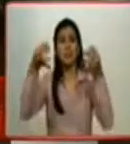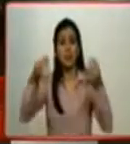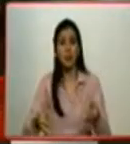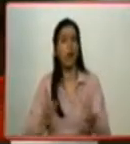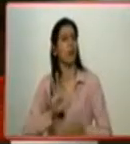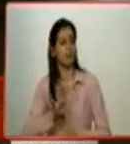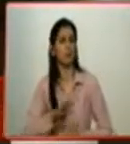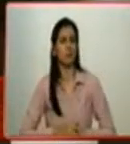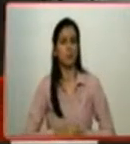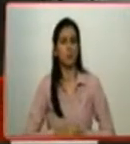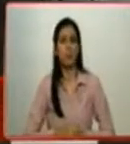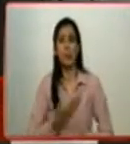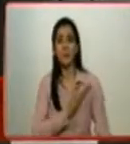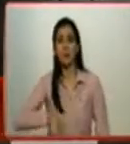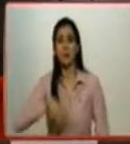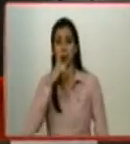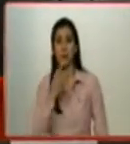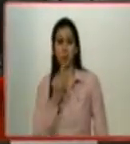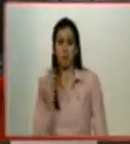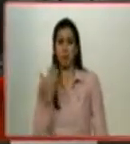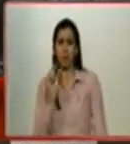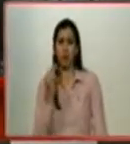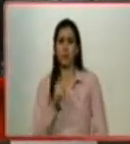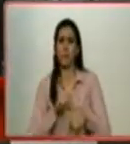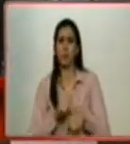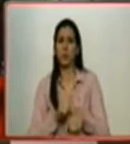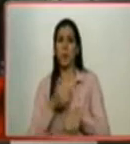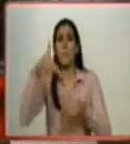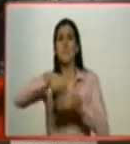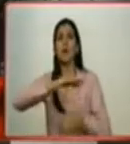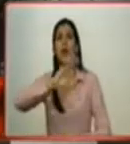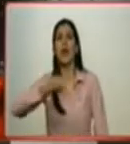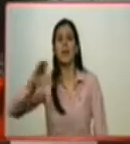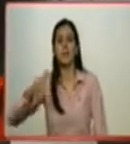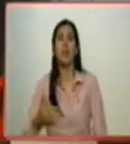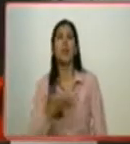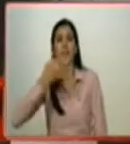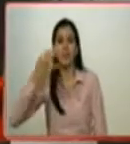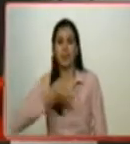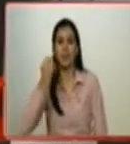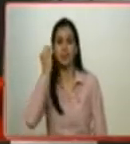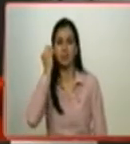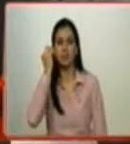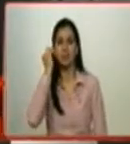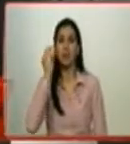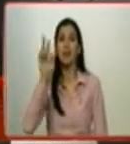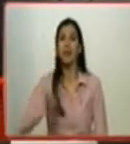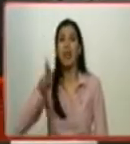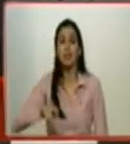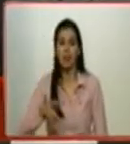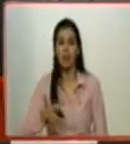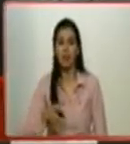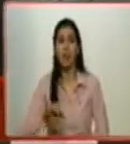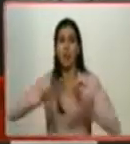es. El presidente Maduro lo dijo recientemente, Petrocaribe es una realidad. Es una realidad a la cual el mundo